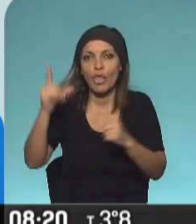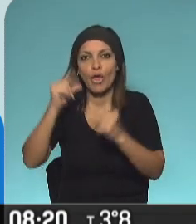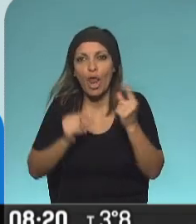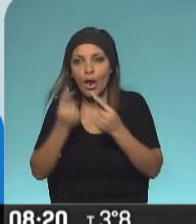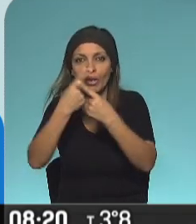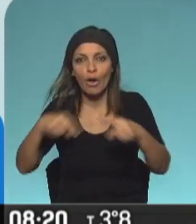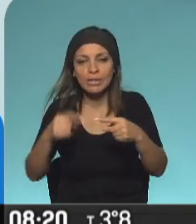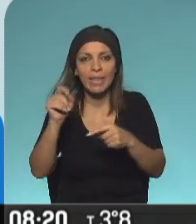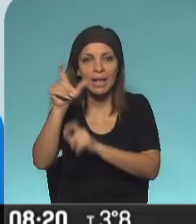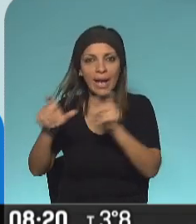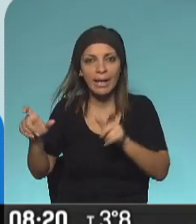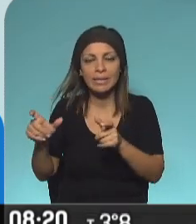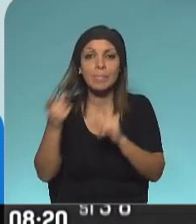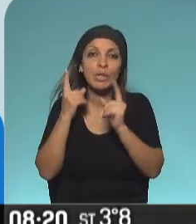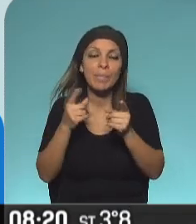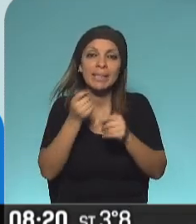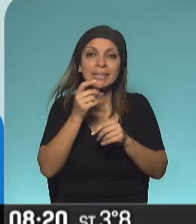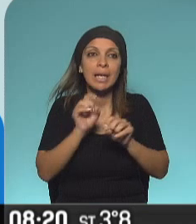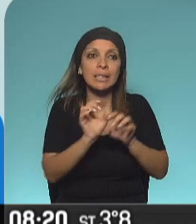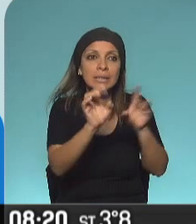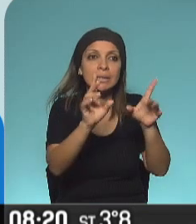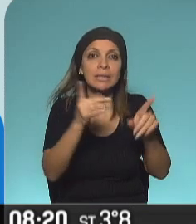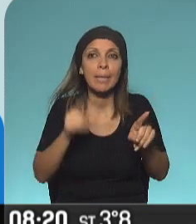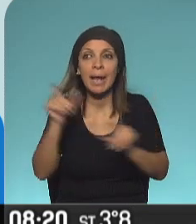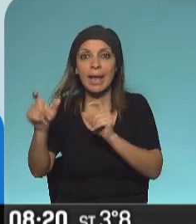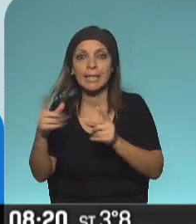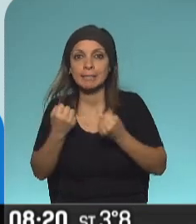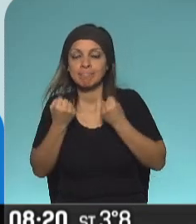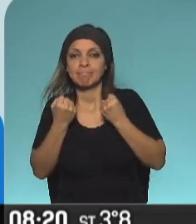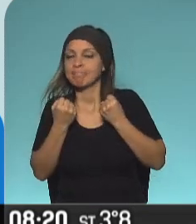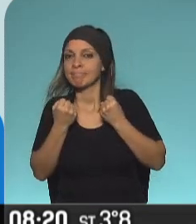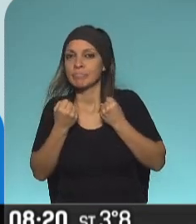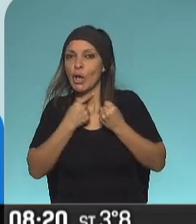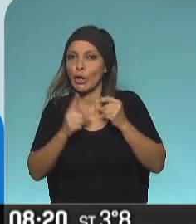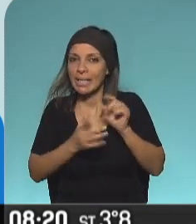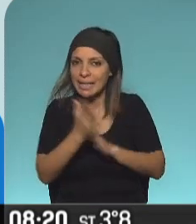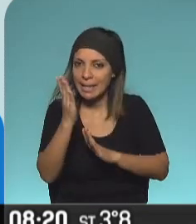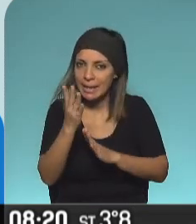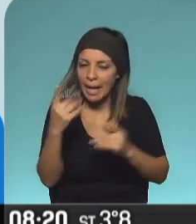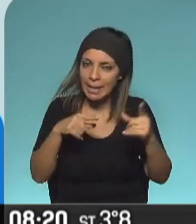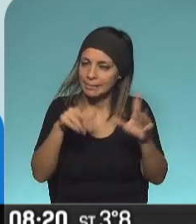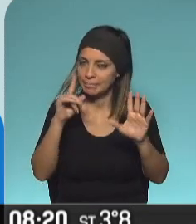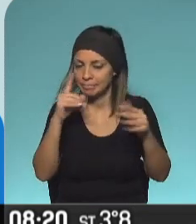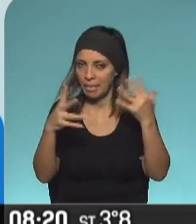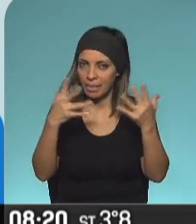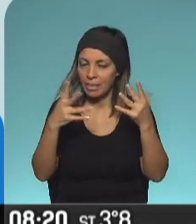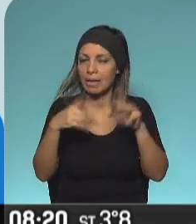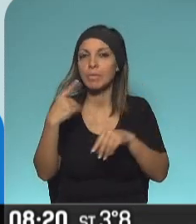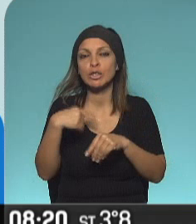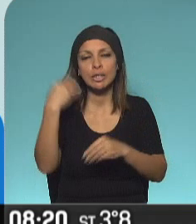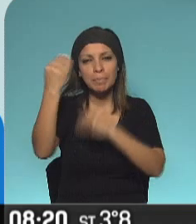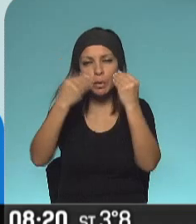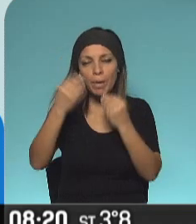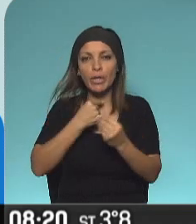personas, en la medida que haya mucha circulación viral, tampoco tienen mucha voluntad de salir, hay una combinación allí. Pero por eso estamos muy preocupados por resolver